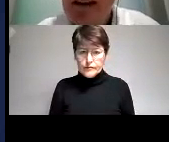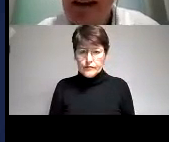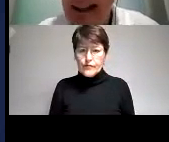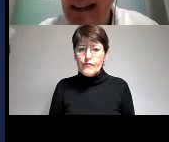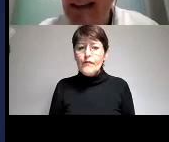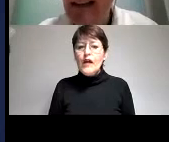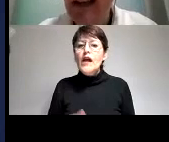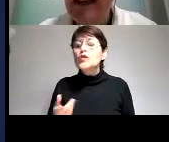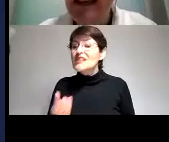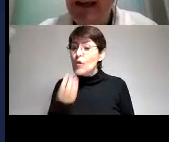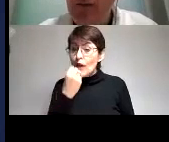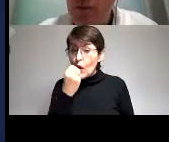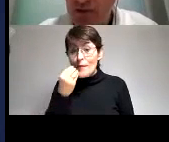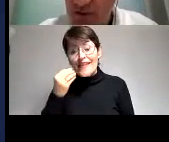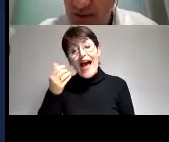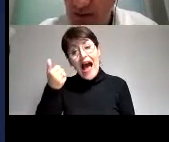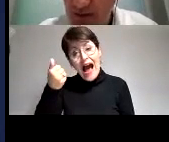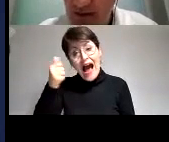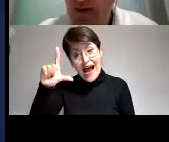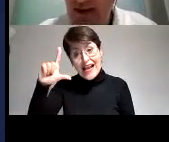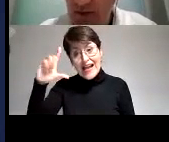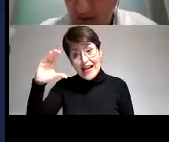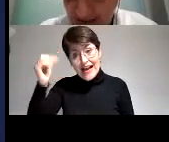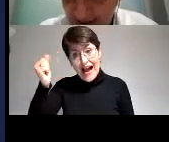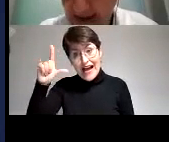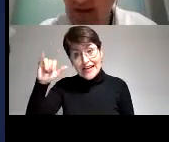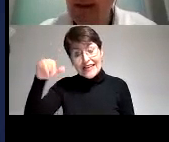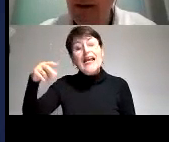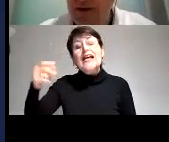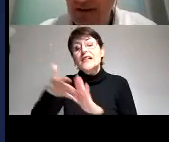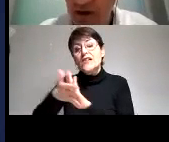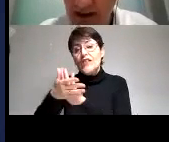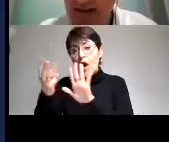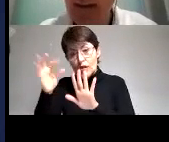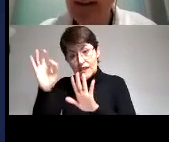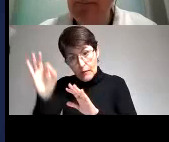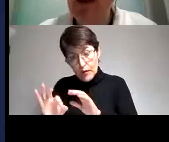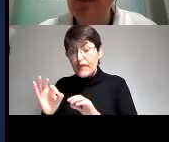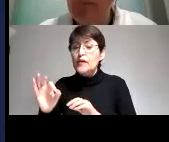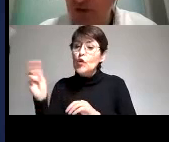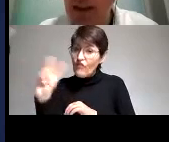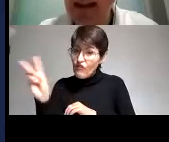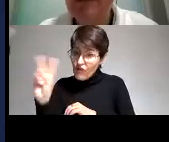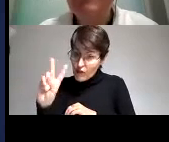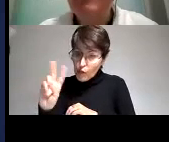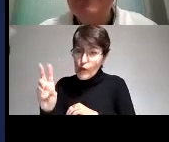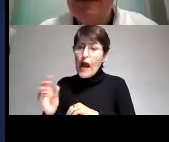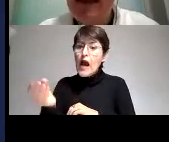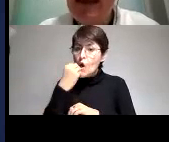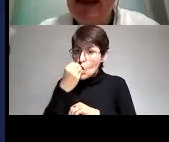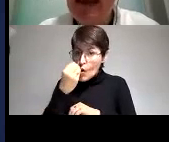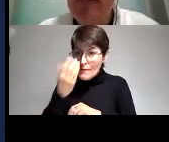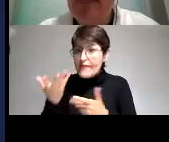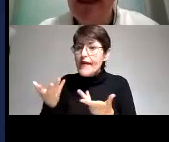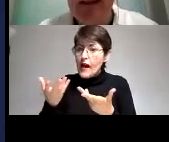Consideramos una dieta alcalina aquella que comporta un 80% de alimentos vegetales, de verdura de hoja verde, de temporada y de proximidad, y